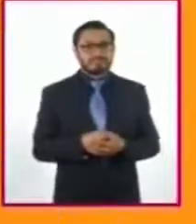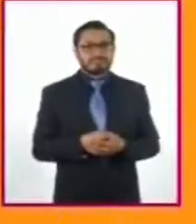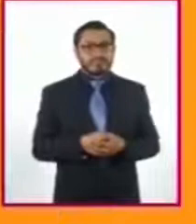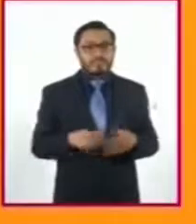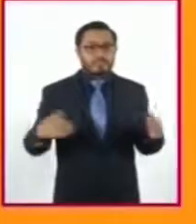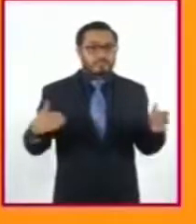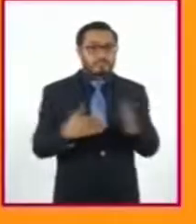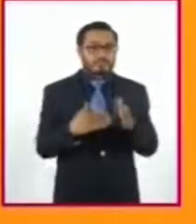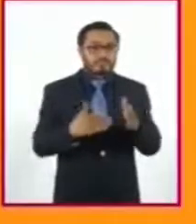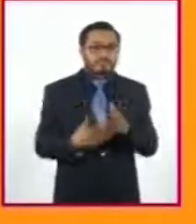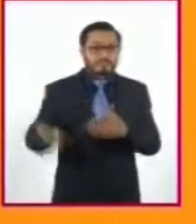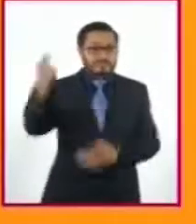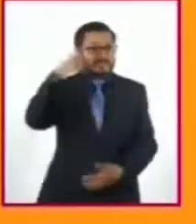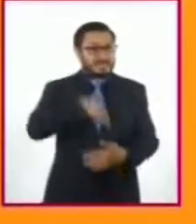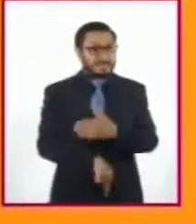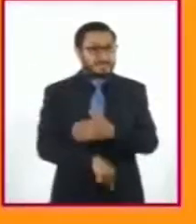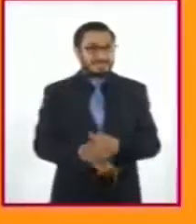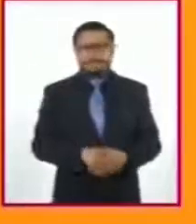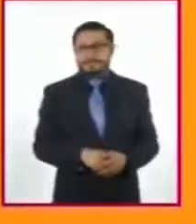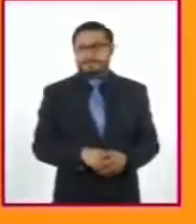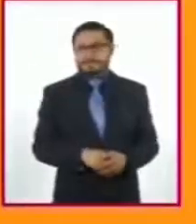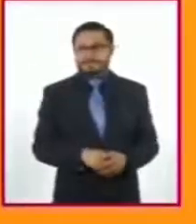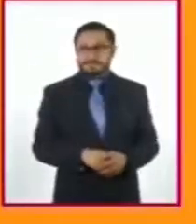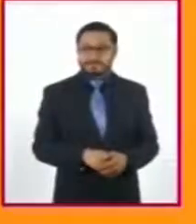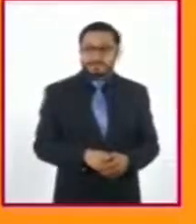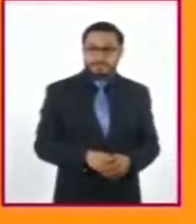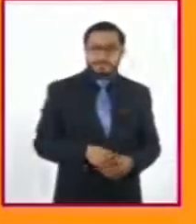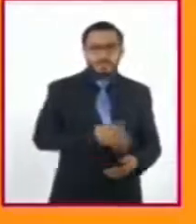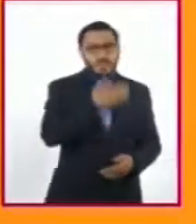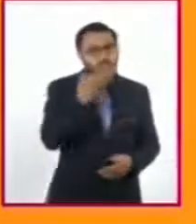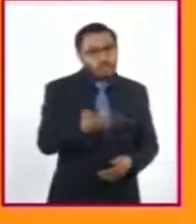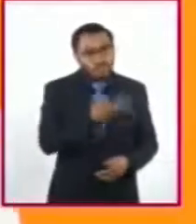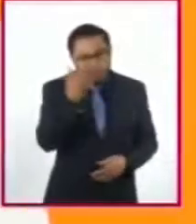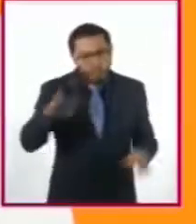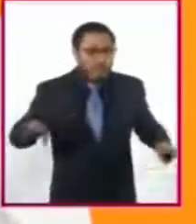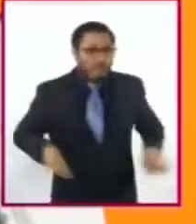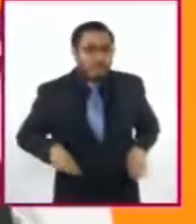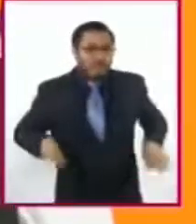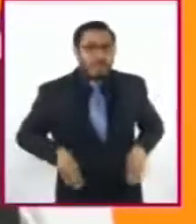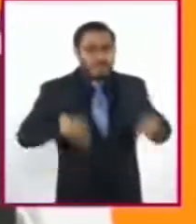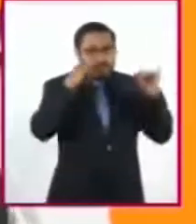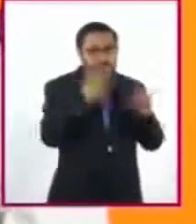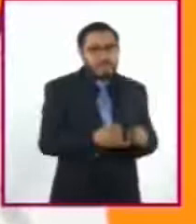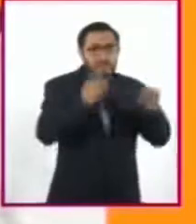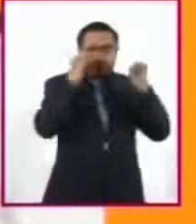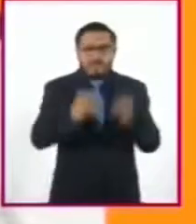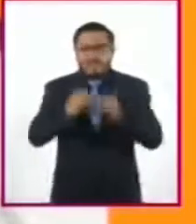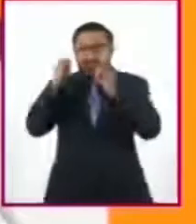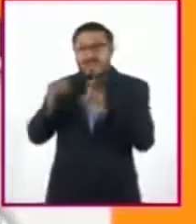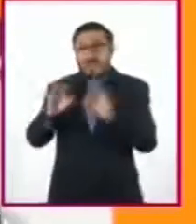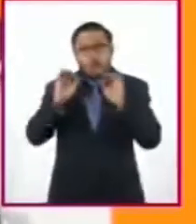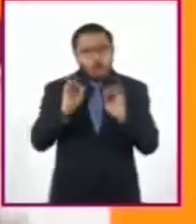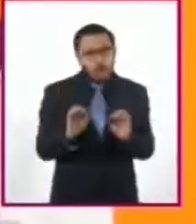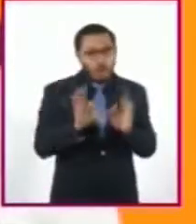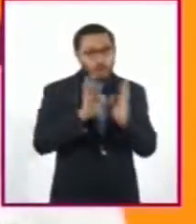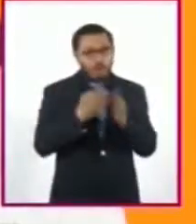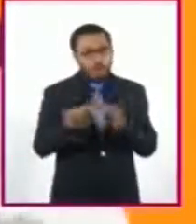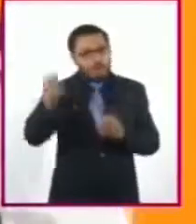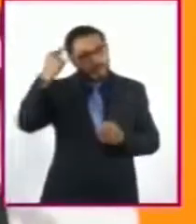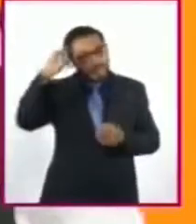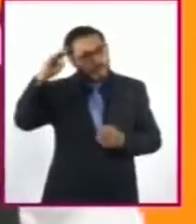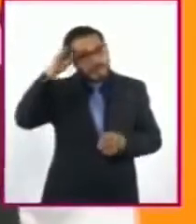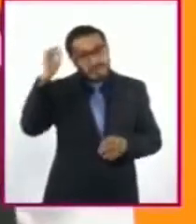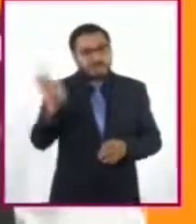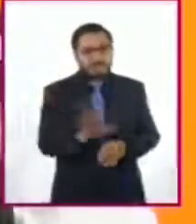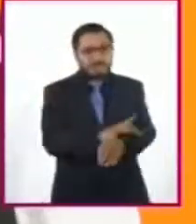Obstáculos internos. Son hábitos, características personales o estados mentales y emocionales que se